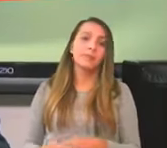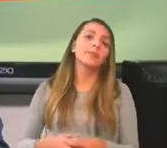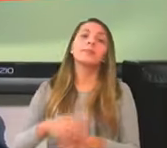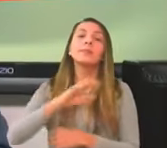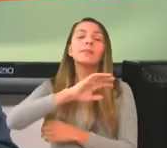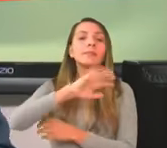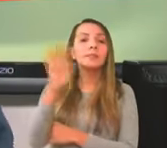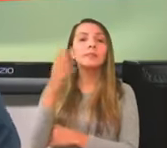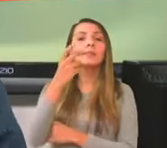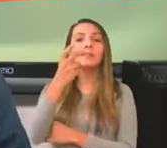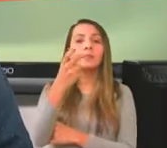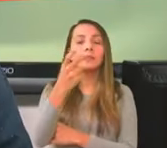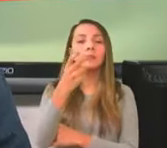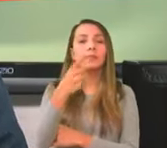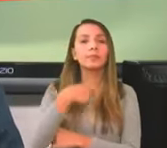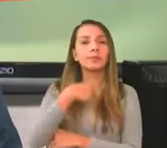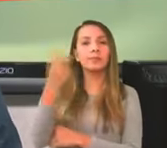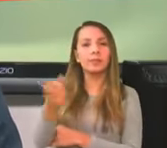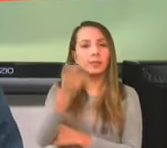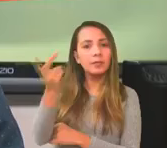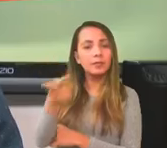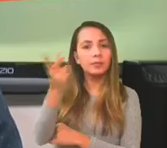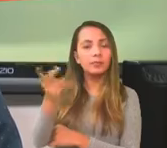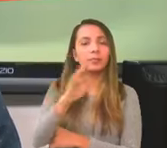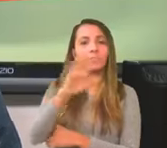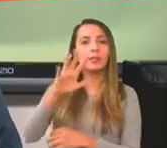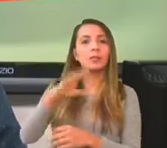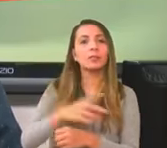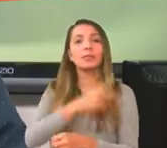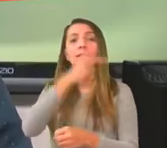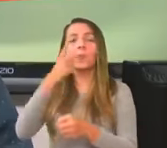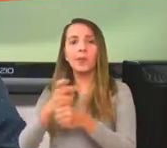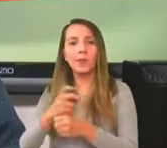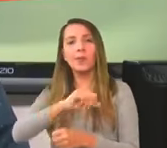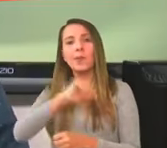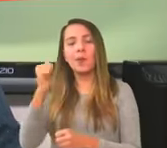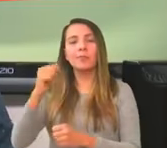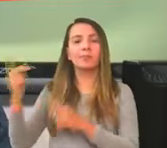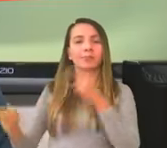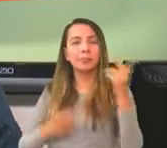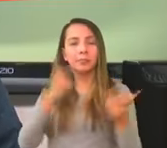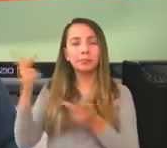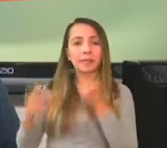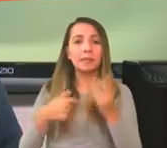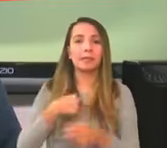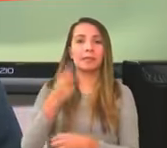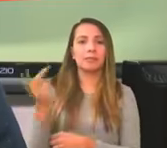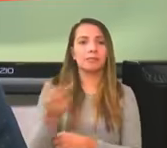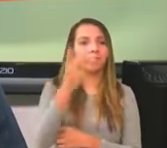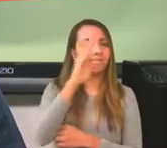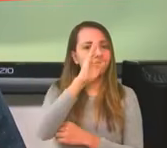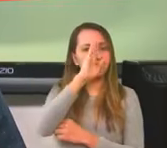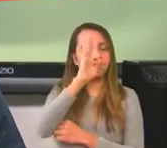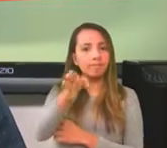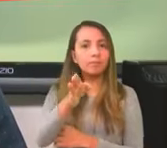esas fueron mis preguntas. Hubo una segunda ronda y también volví a preguntar y hay que ser muy directos.